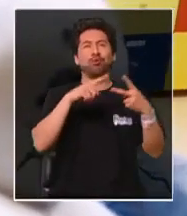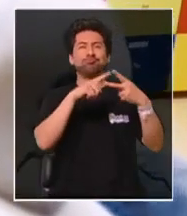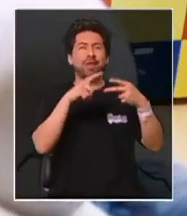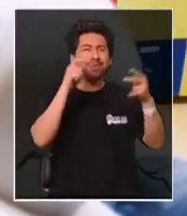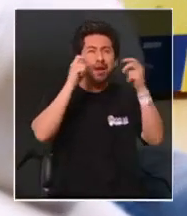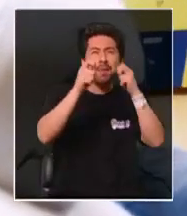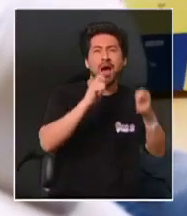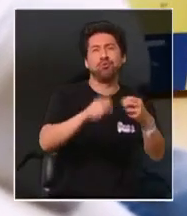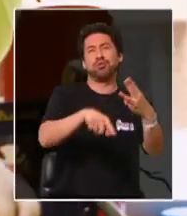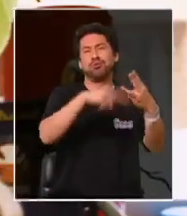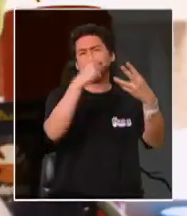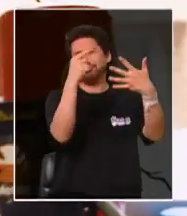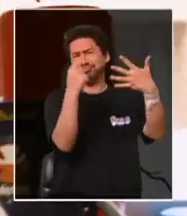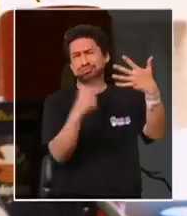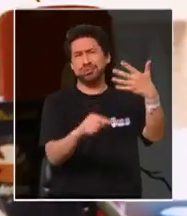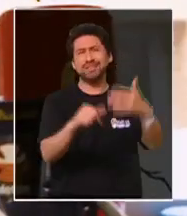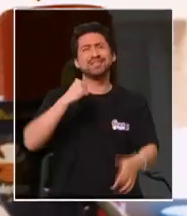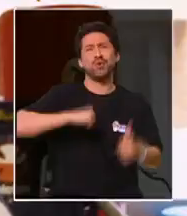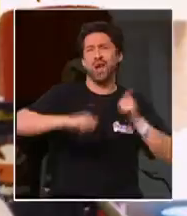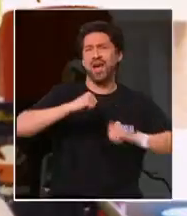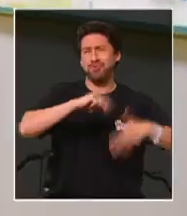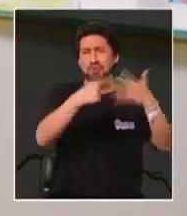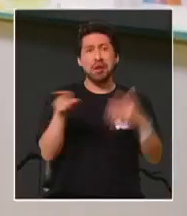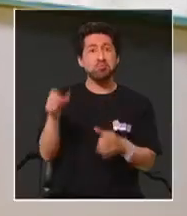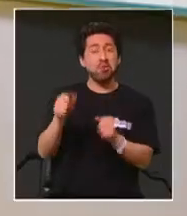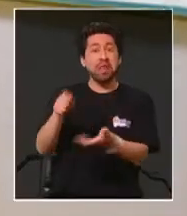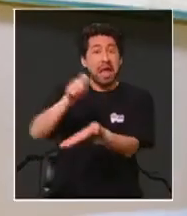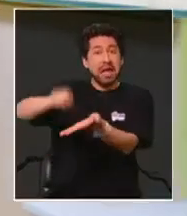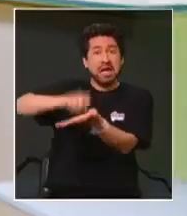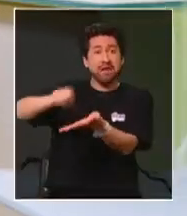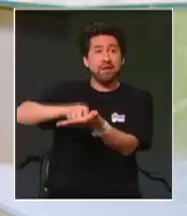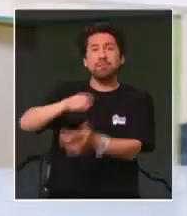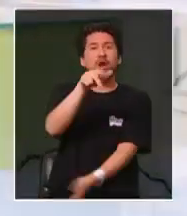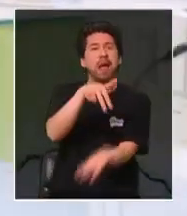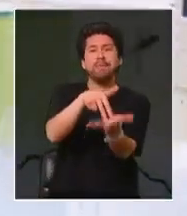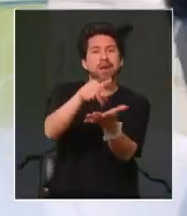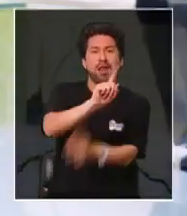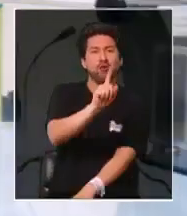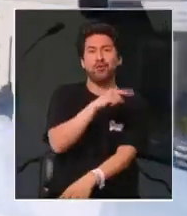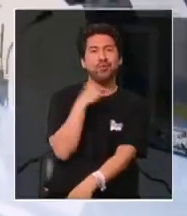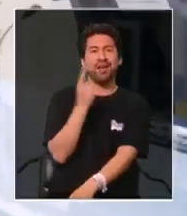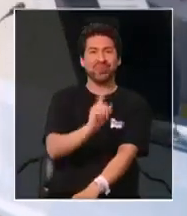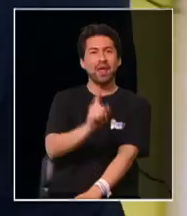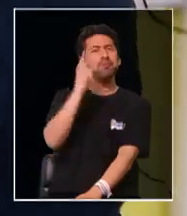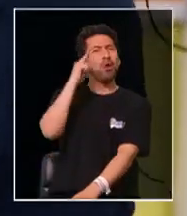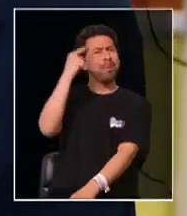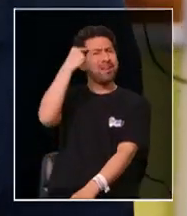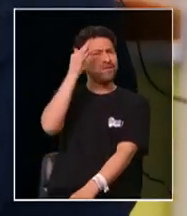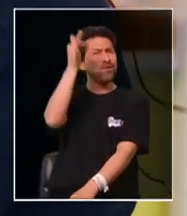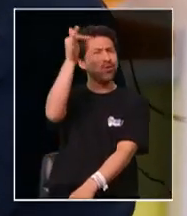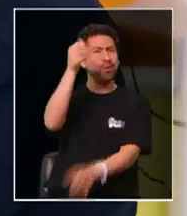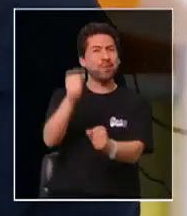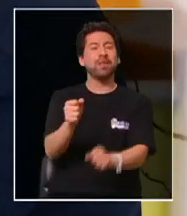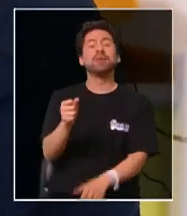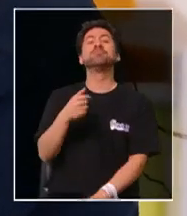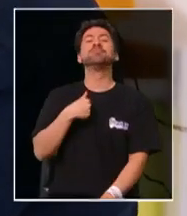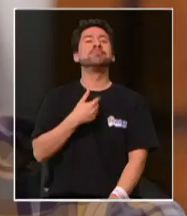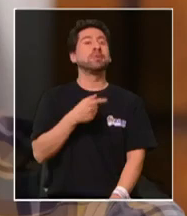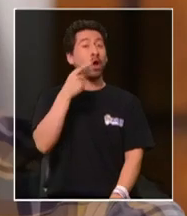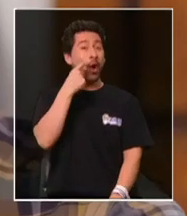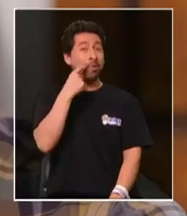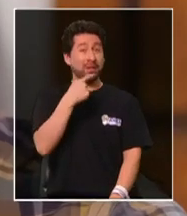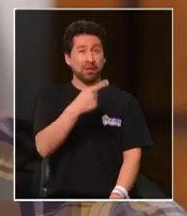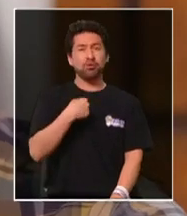fisiatra, cirujano. Ya ha logrado escribir, todavía no camina. Tenemos la esperanza. Siento que hemos recibido